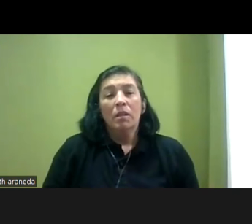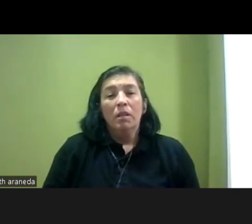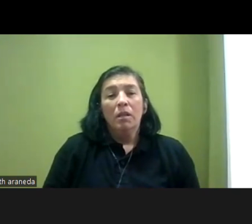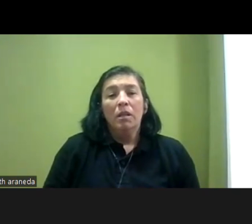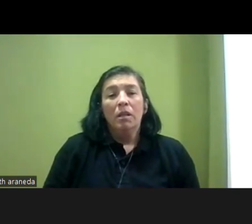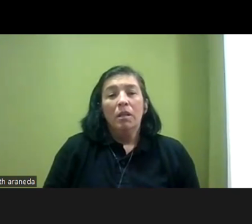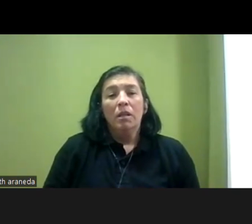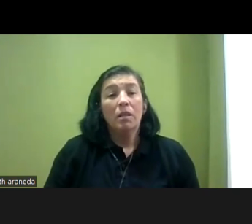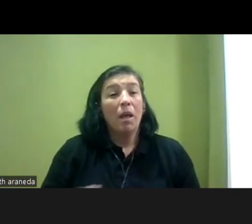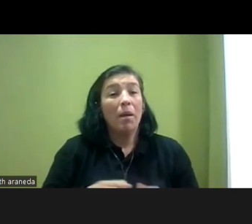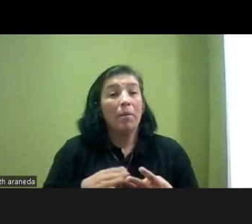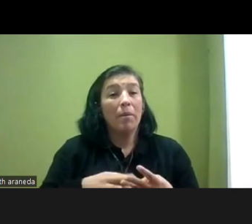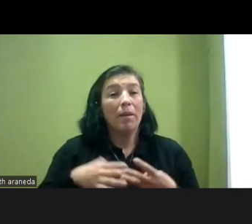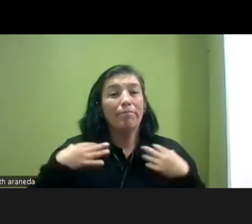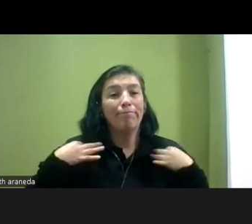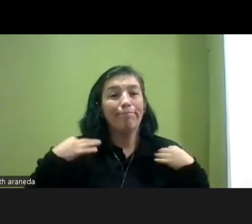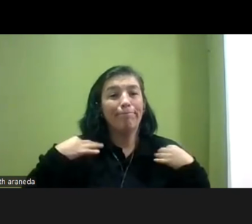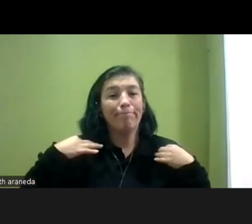la fibra,